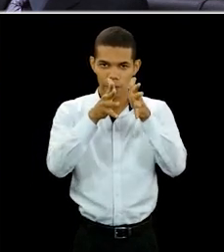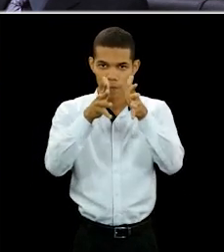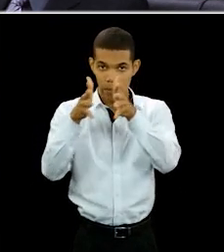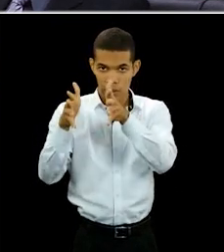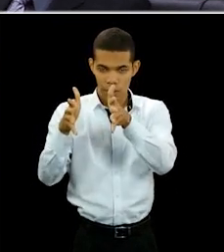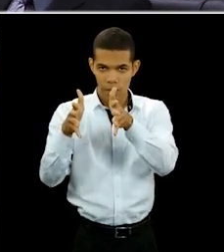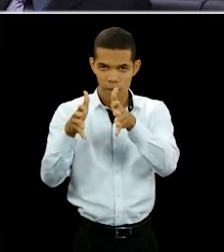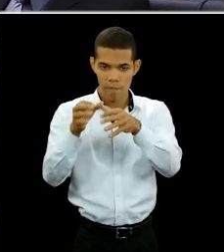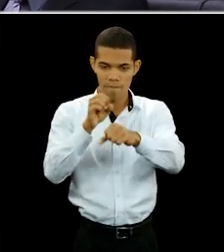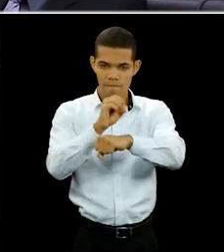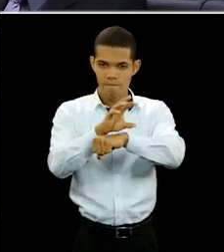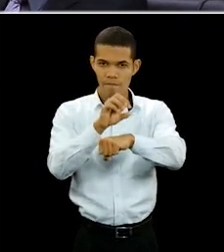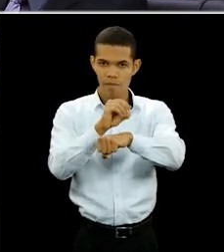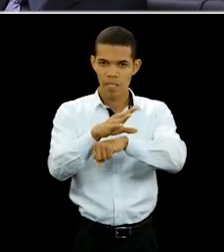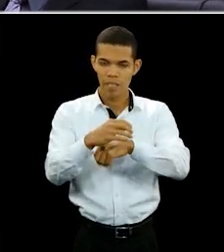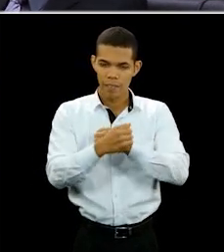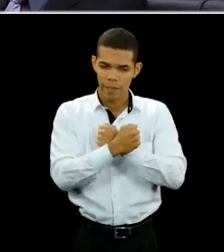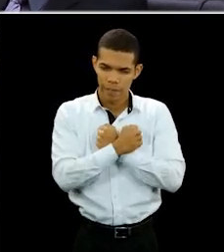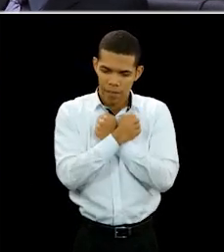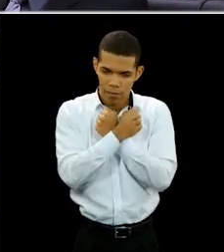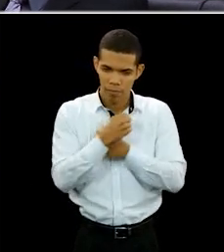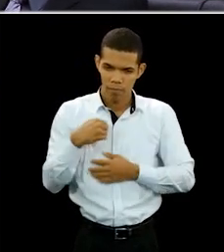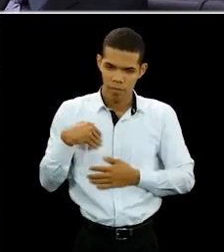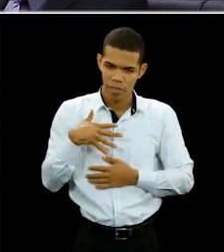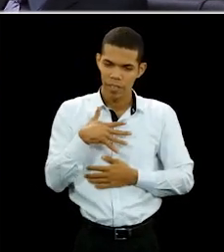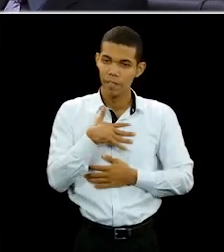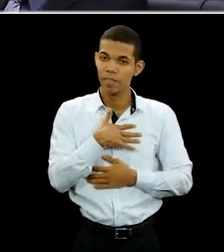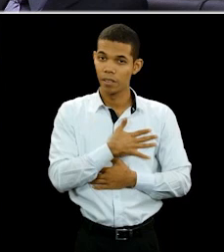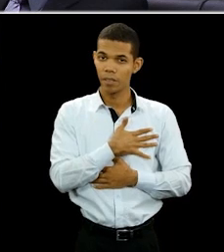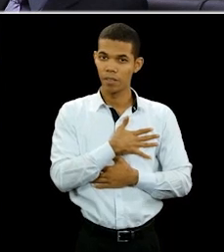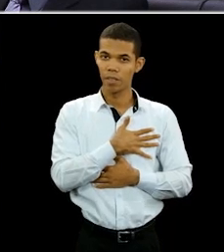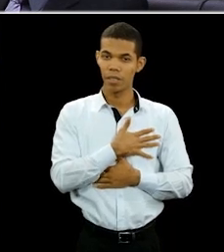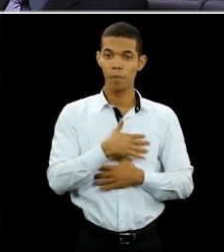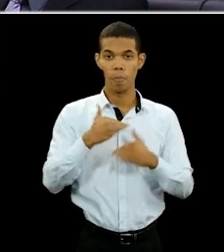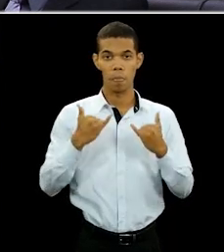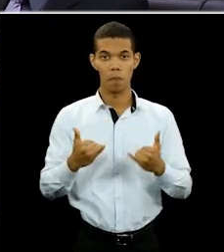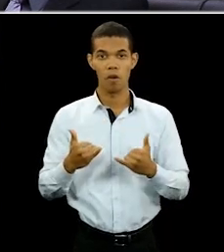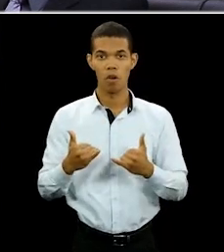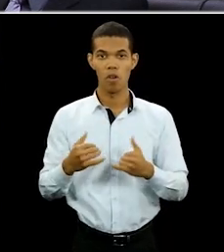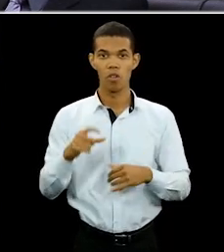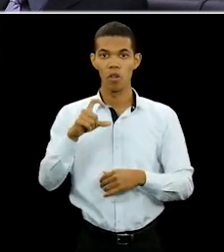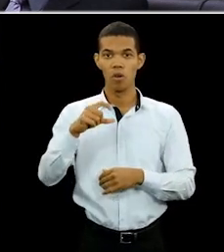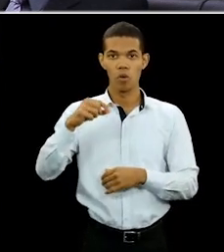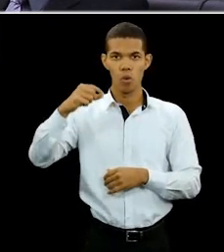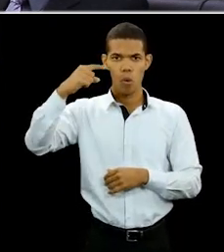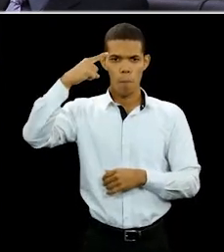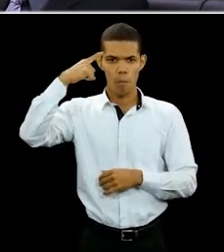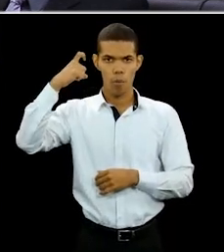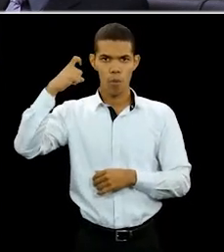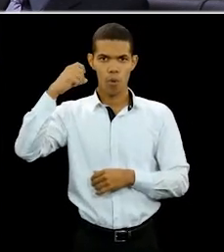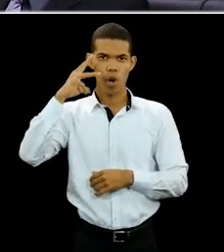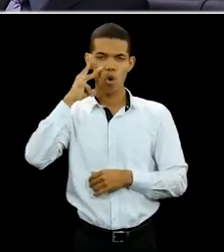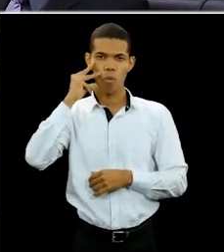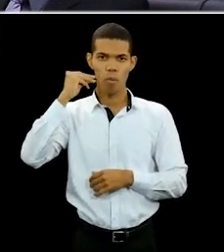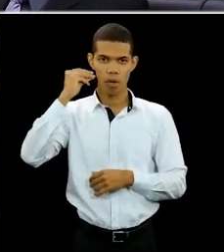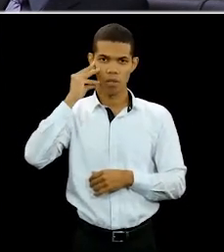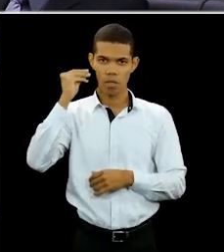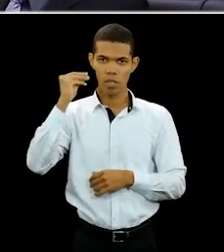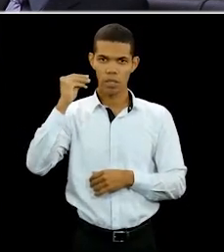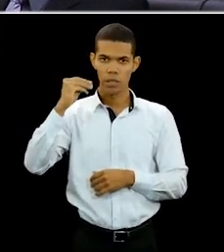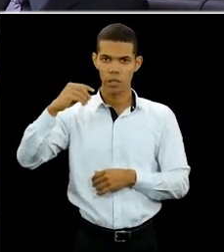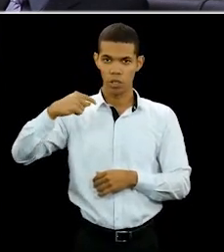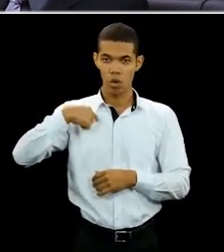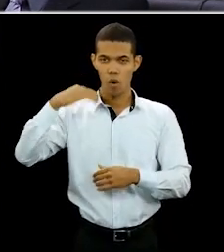de amor y necesitamos nuestro desafío como cristianos pastor Ezequiel es creer el mensaje